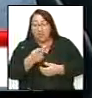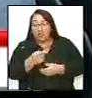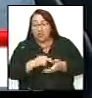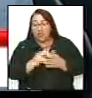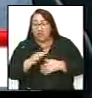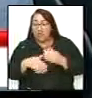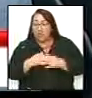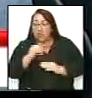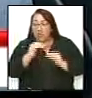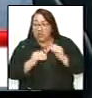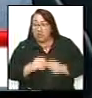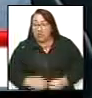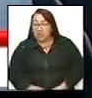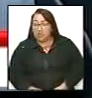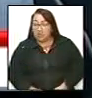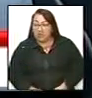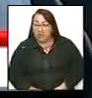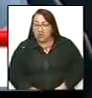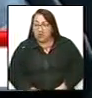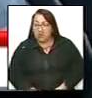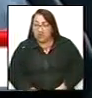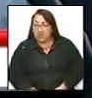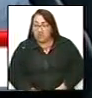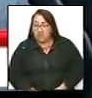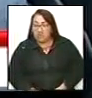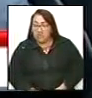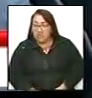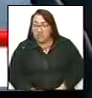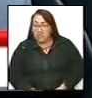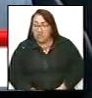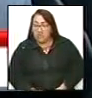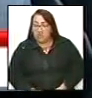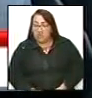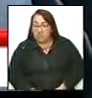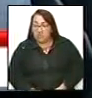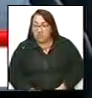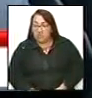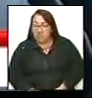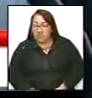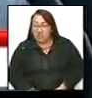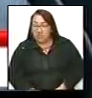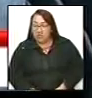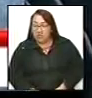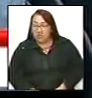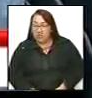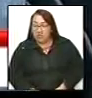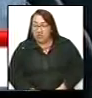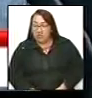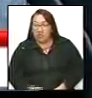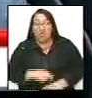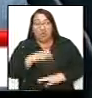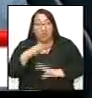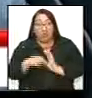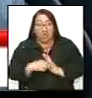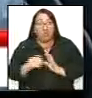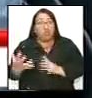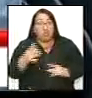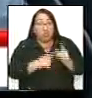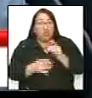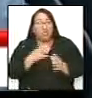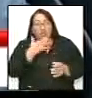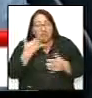que nuestra ecuación retorno a nuestro tipo del proyecto d y autoconsumo sea mejor y sea más